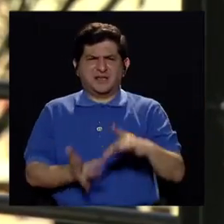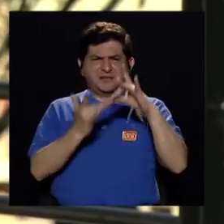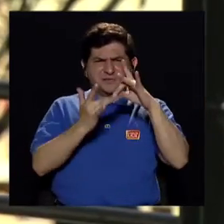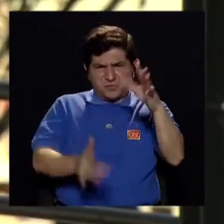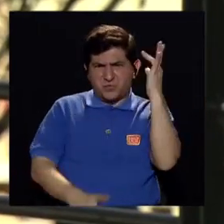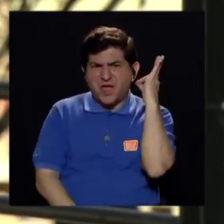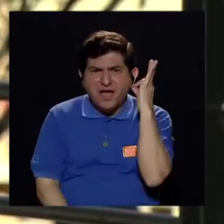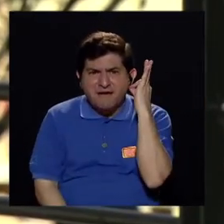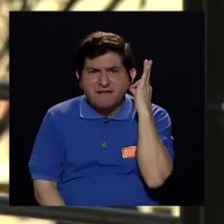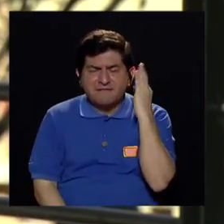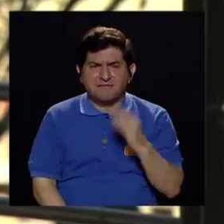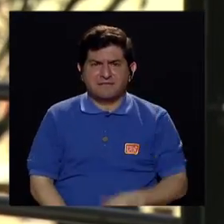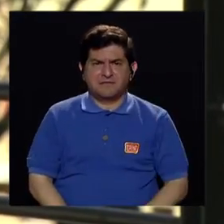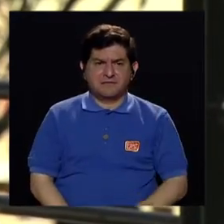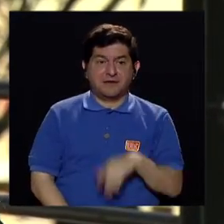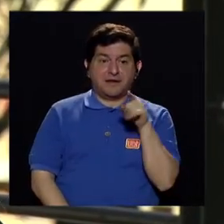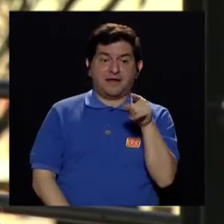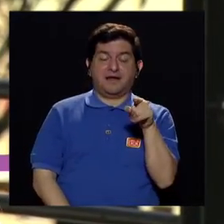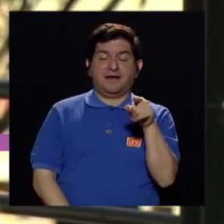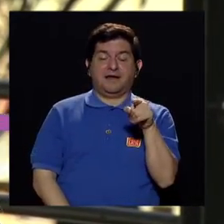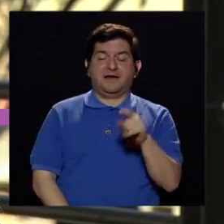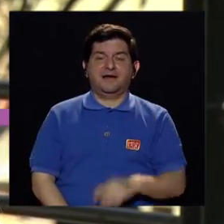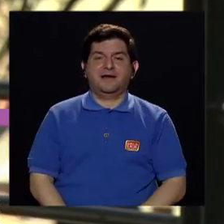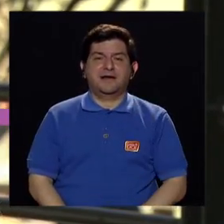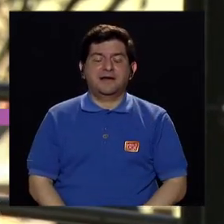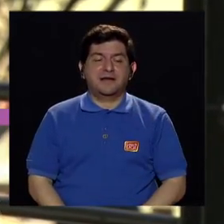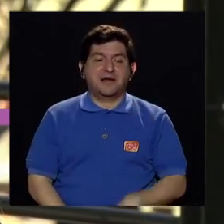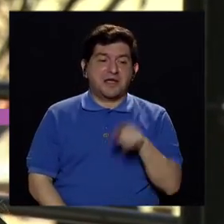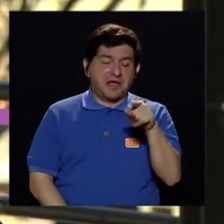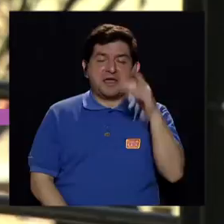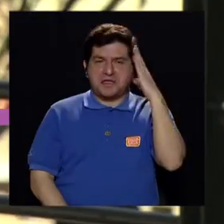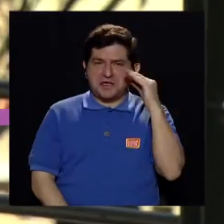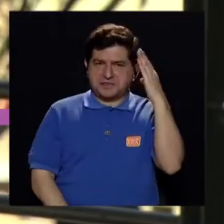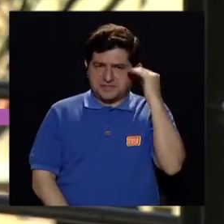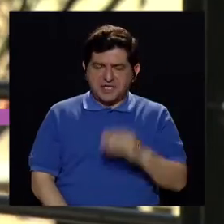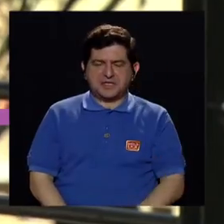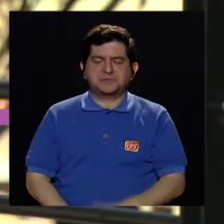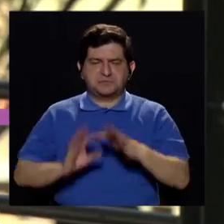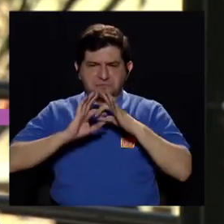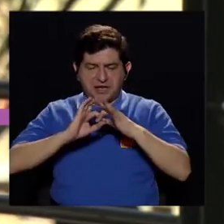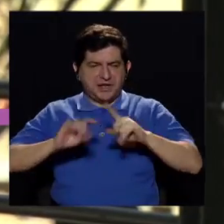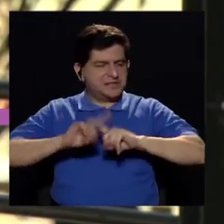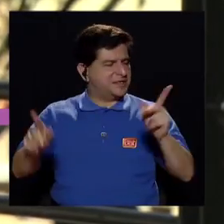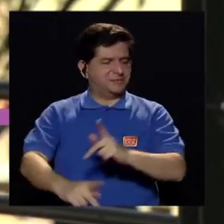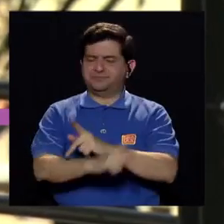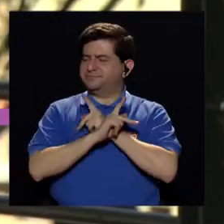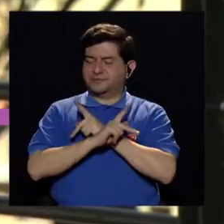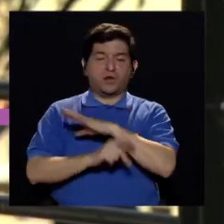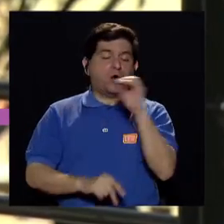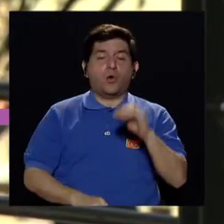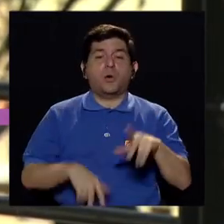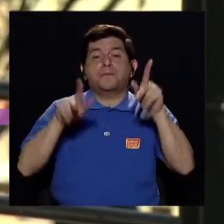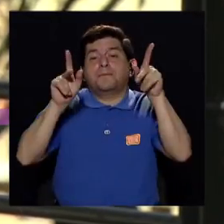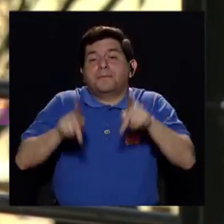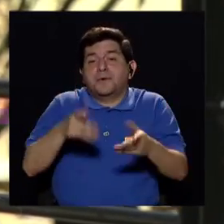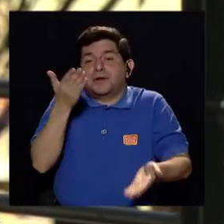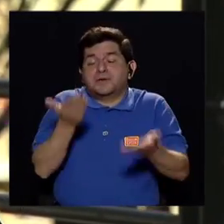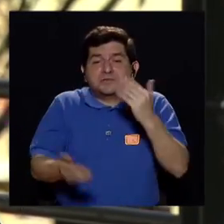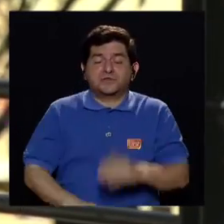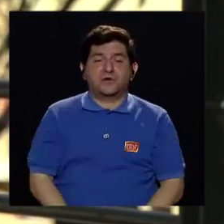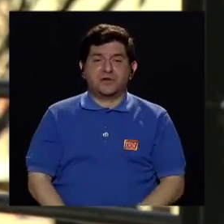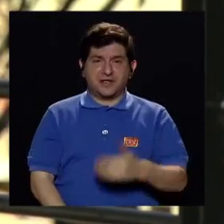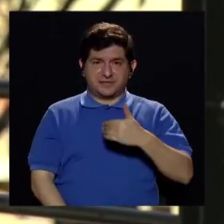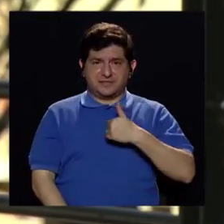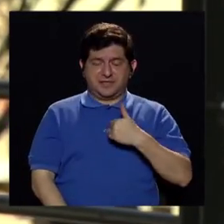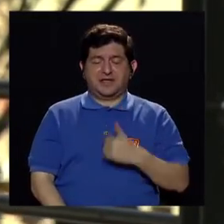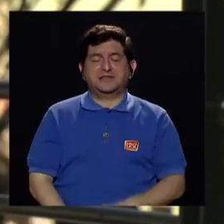mujeres porque ahí viene todo. Aquellas que viven la sexualidad, pero no se están protegiendo, y aquellas otras personas que viven una sexualidad